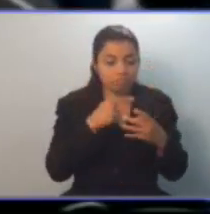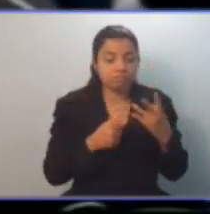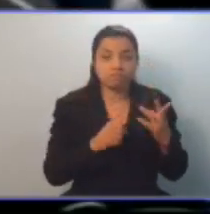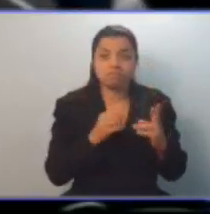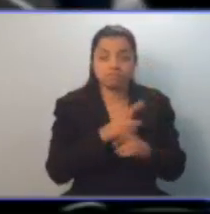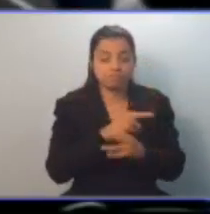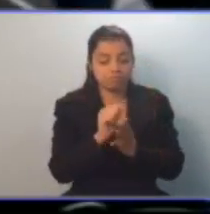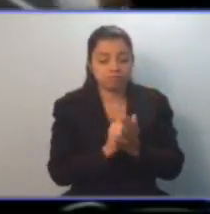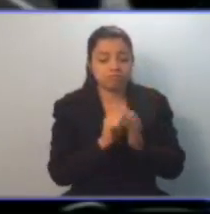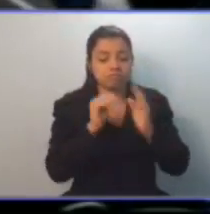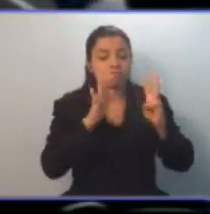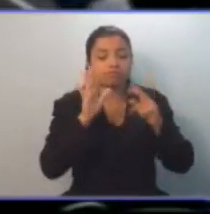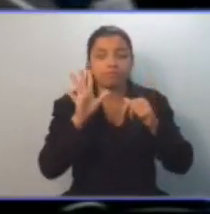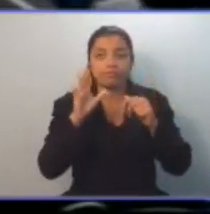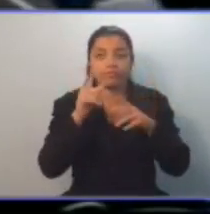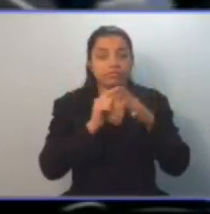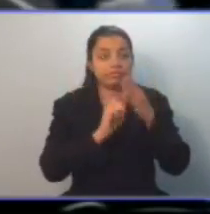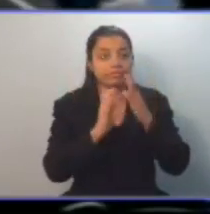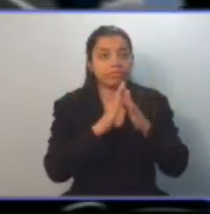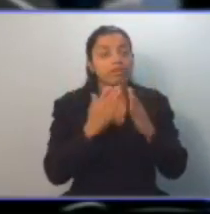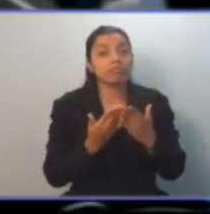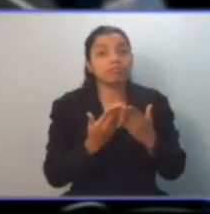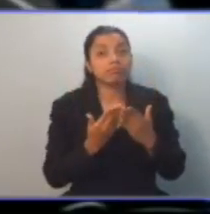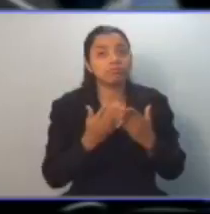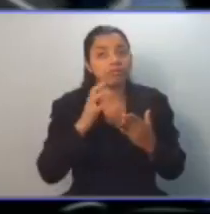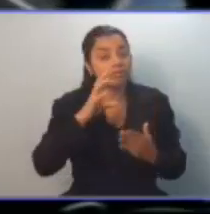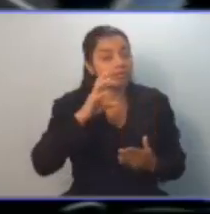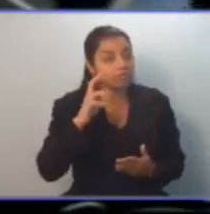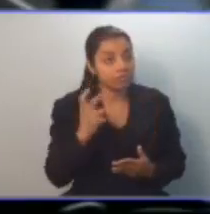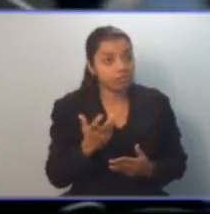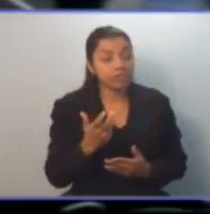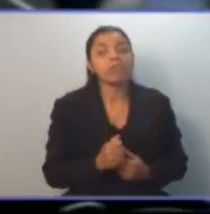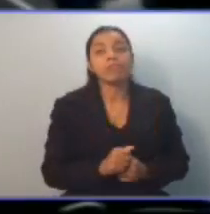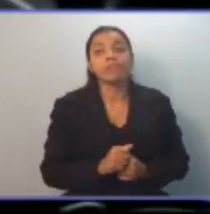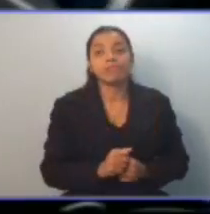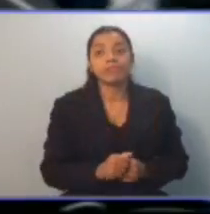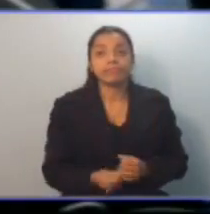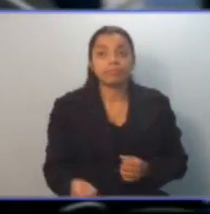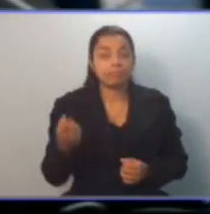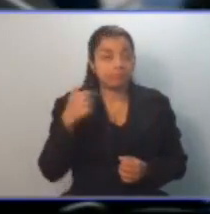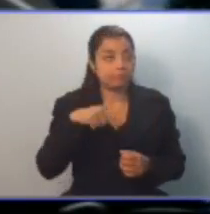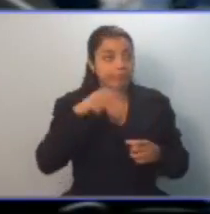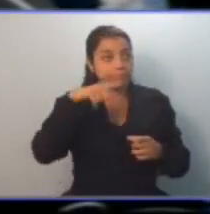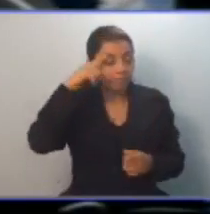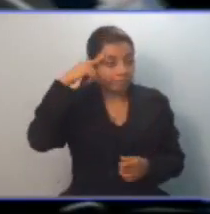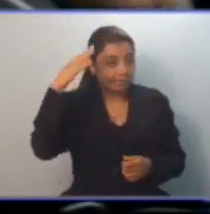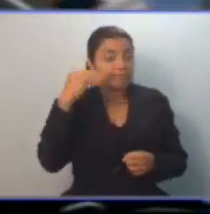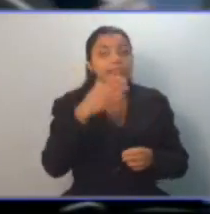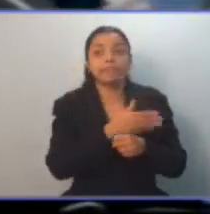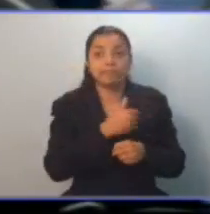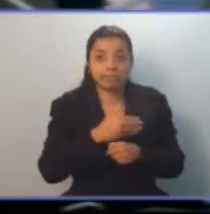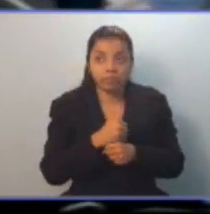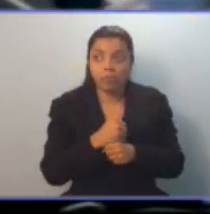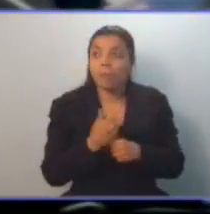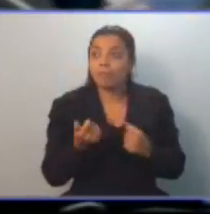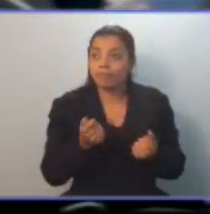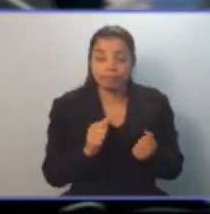artículo 85 de la Constitución, que habla de que solo los partidos políticos tienen derecho a